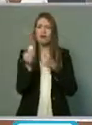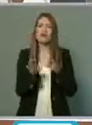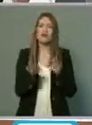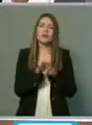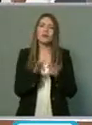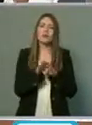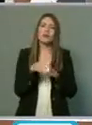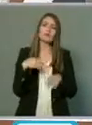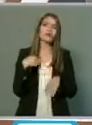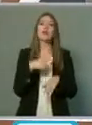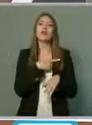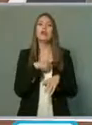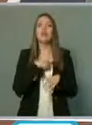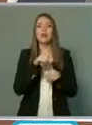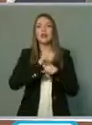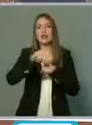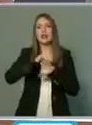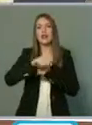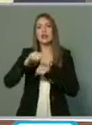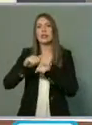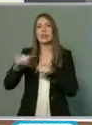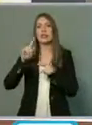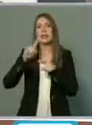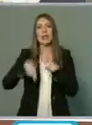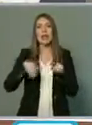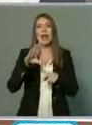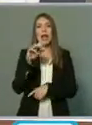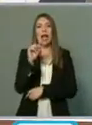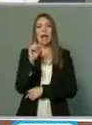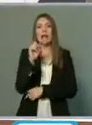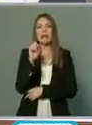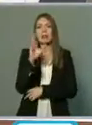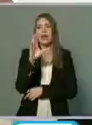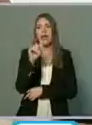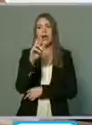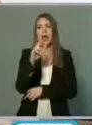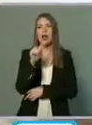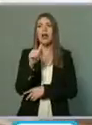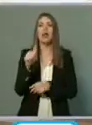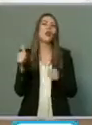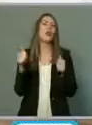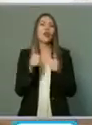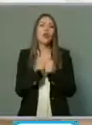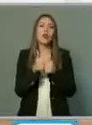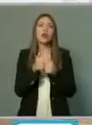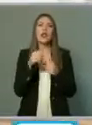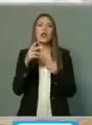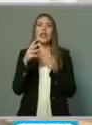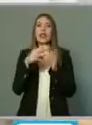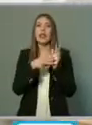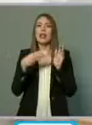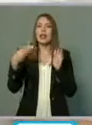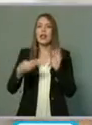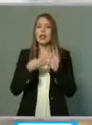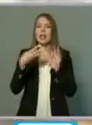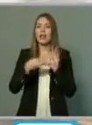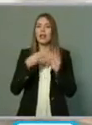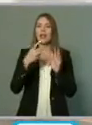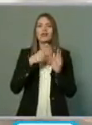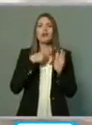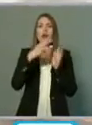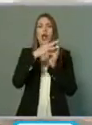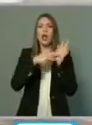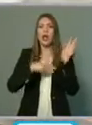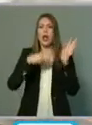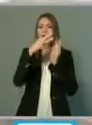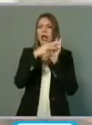lo único que hice fue pelar, quitarle obviamente la cáscara y lo que comencé a hacer simplemente fue rayar de arriba a abajo.